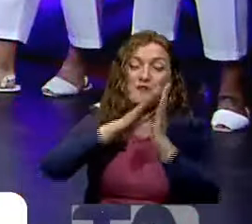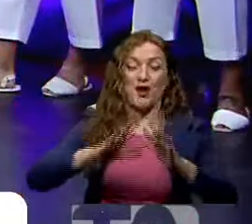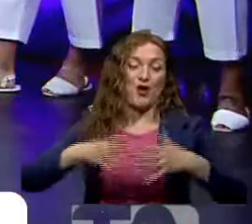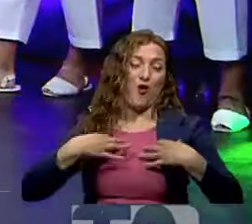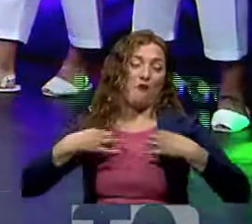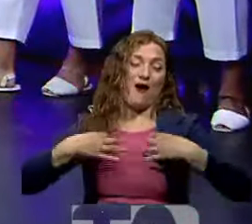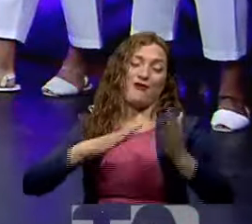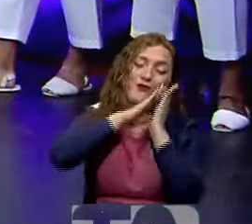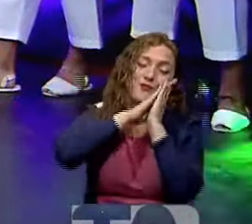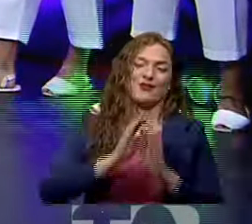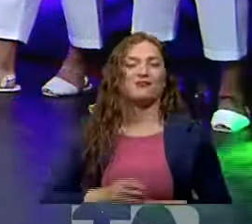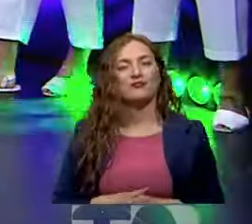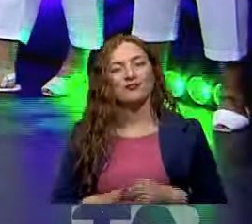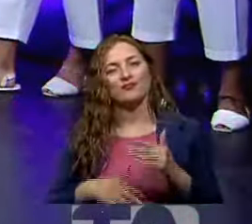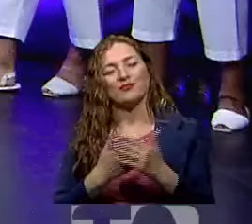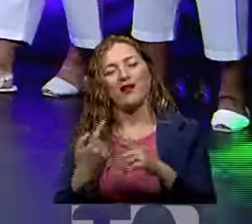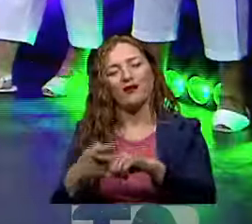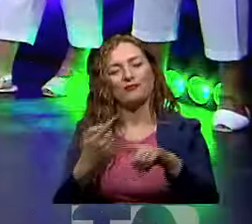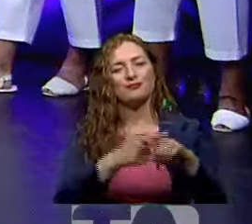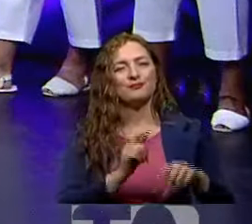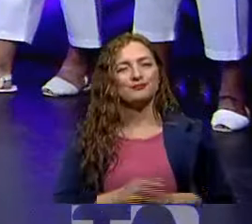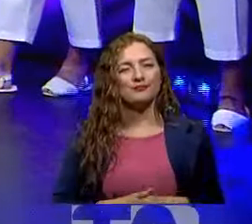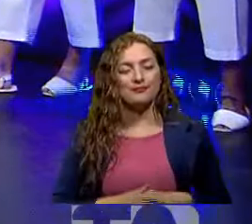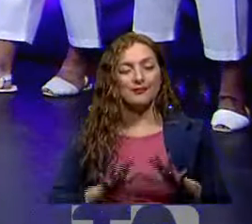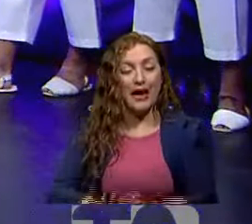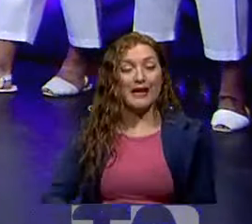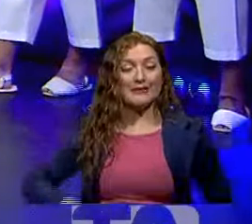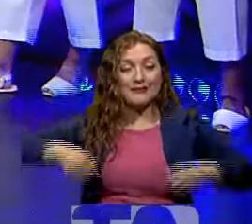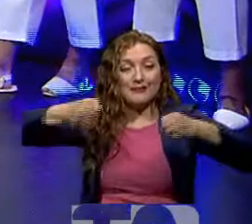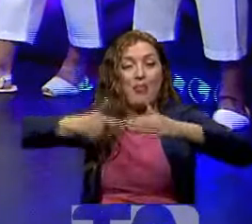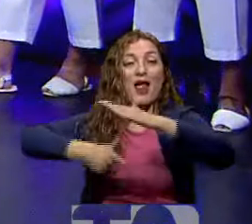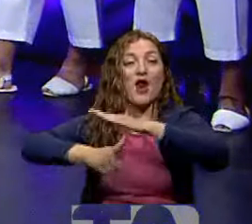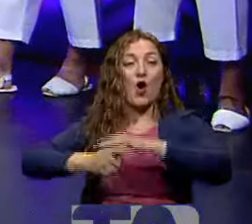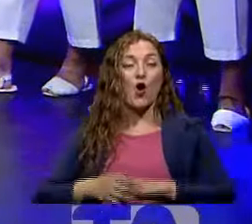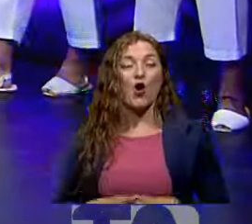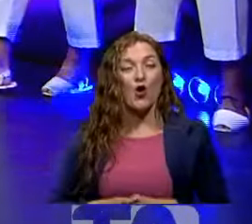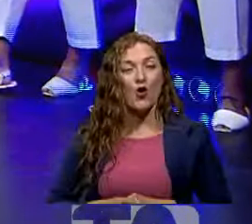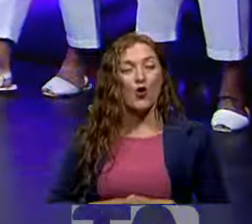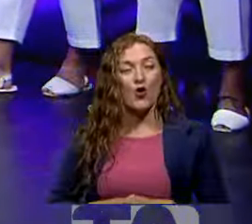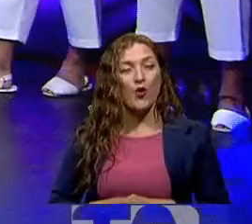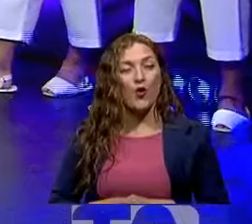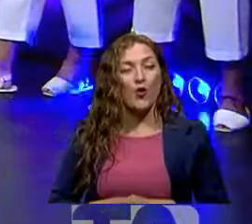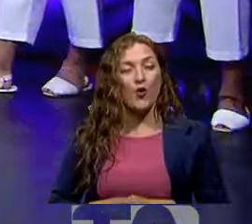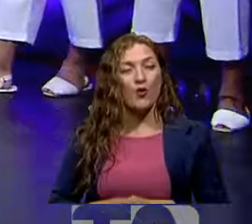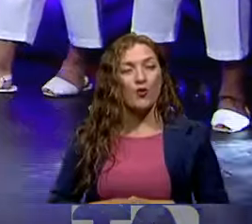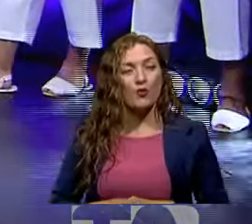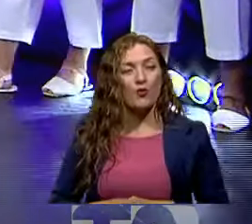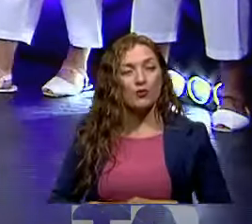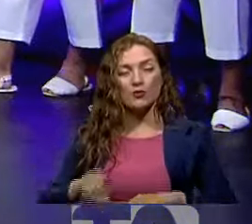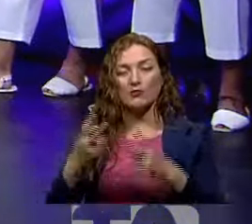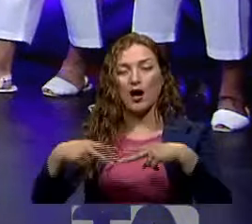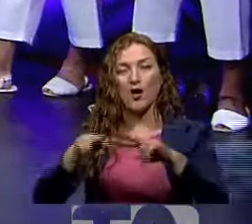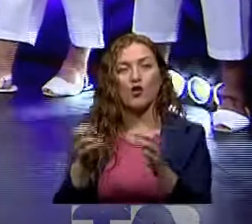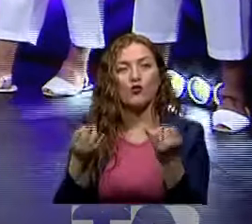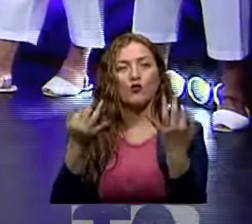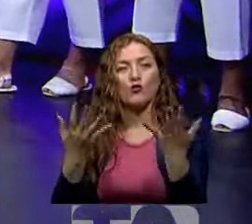¿sí? Tenemos todo, la variedad, tenemos hasta jeans. Miren ustedes, y excelentes precios, me imagino también. Podemos hablar un poco de los